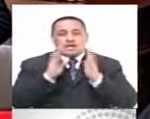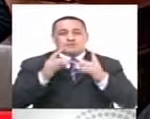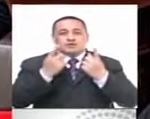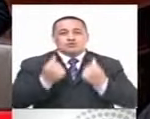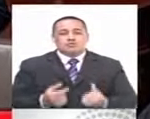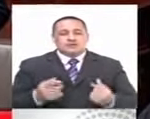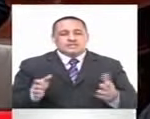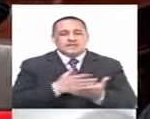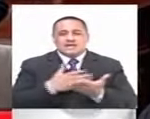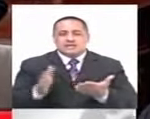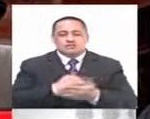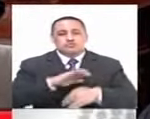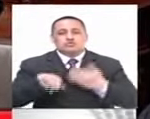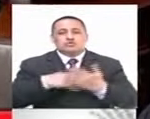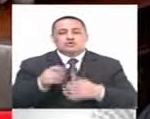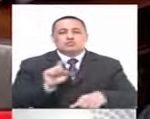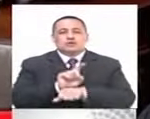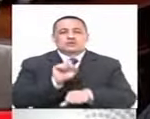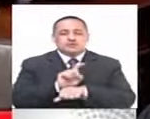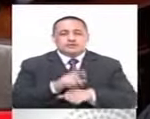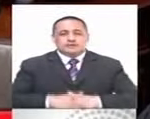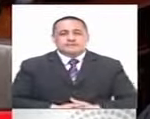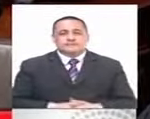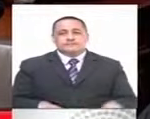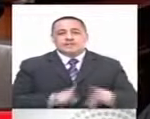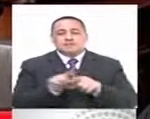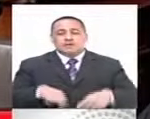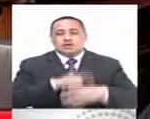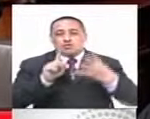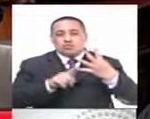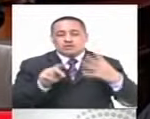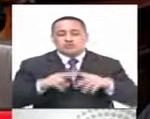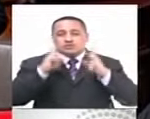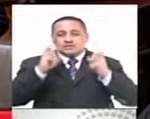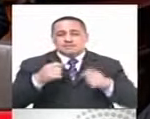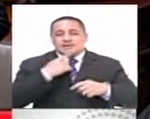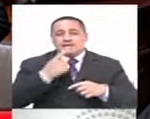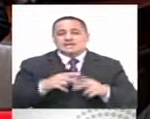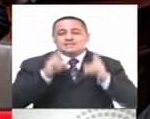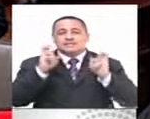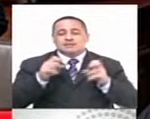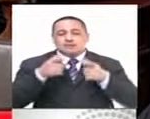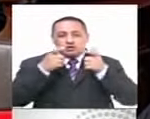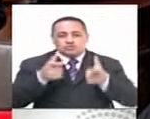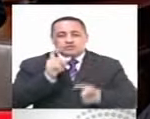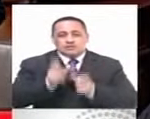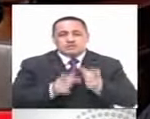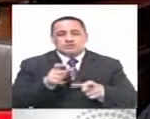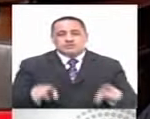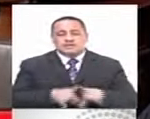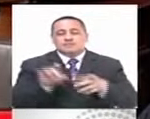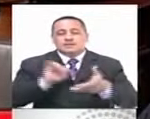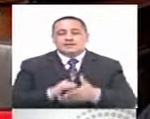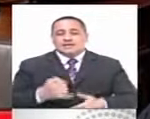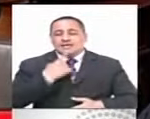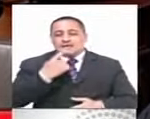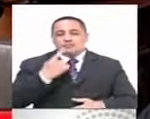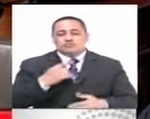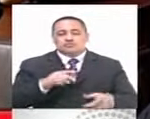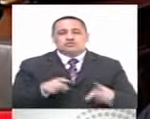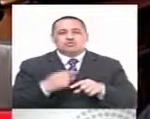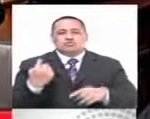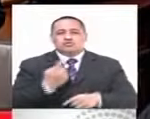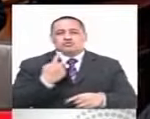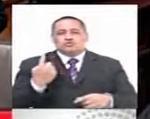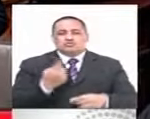económica, no todo es educación. El cuarto tema pendiente es el tema de seguridad ciudadana y hemos